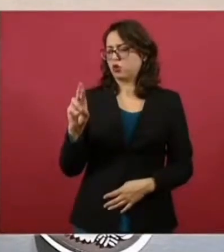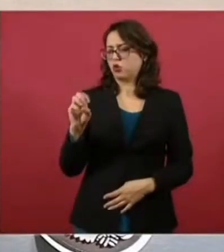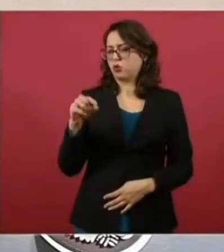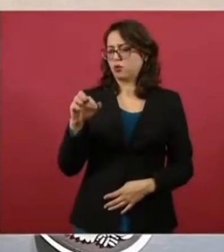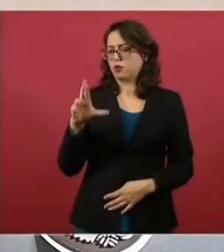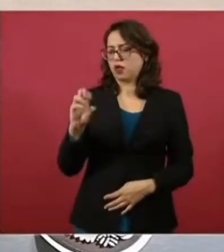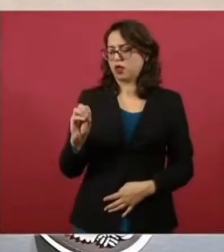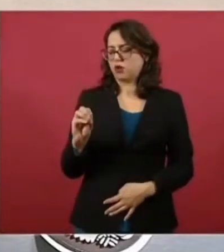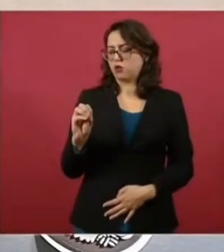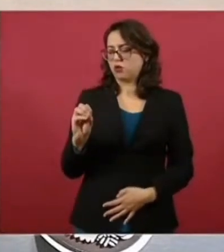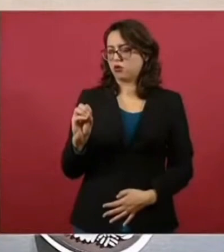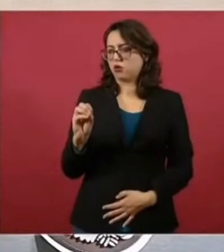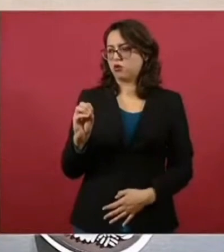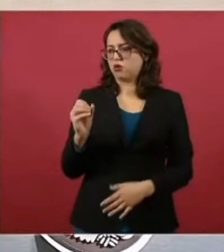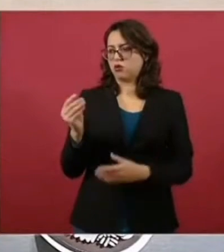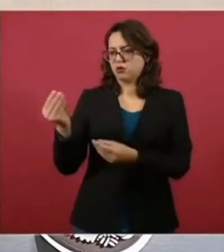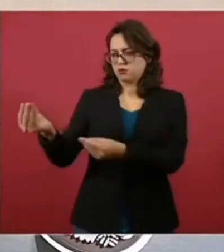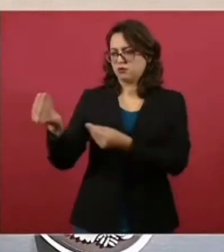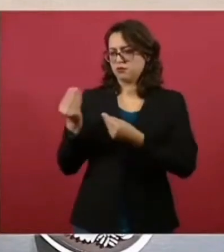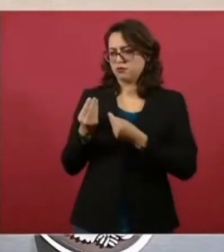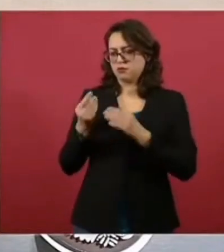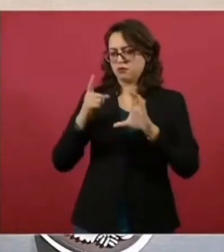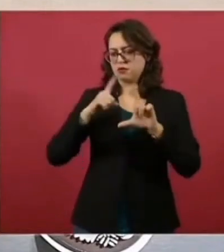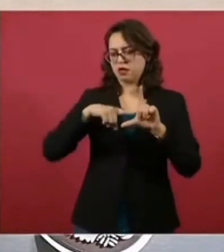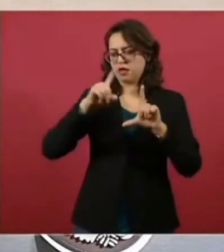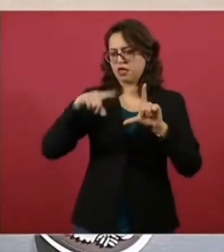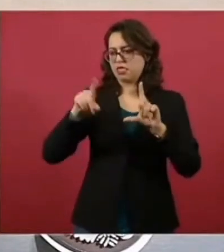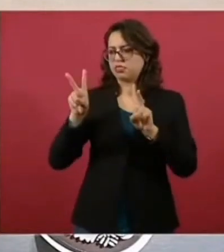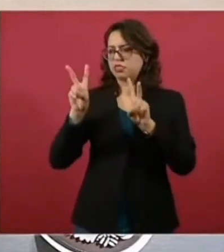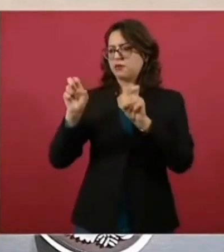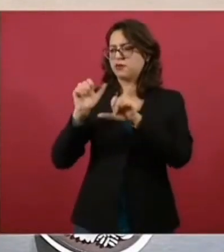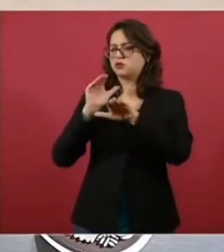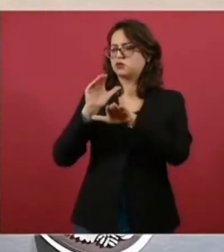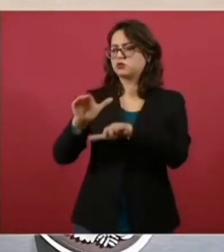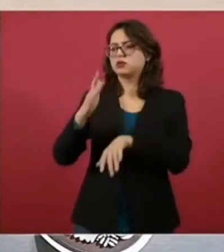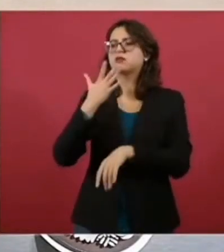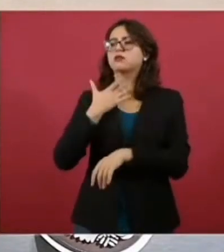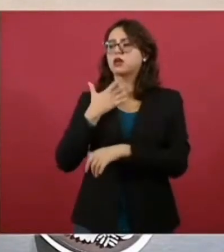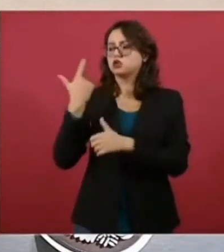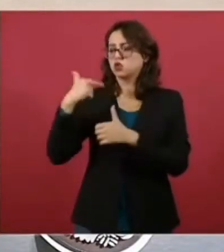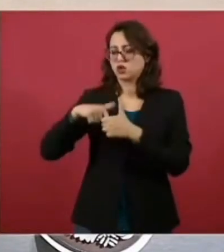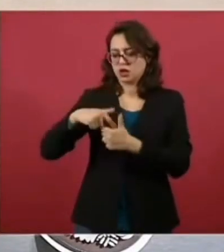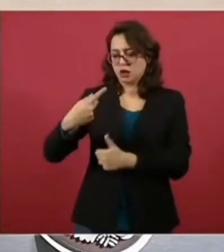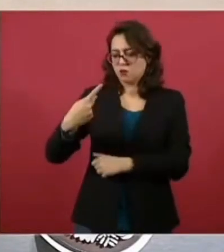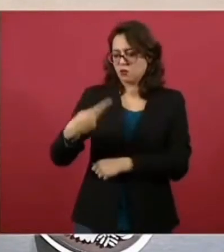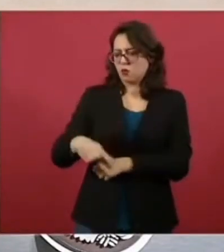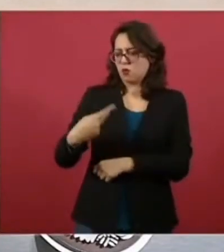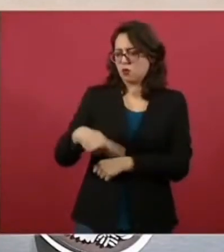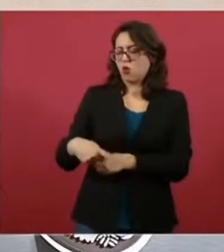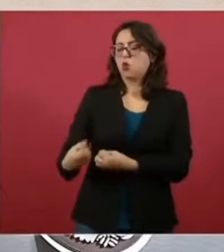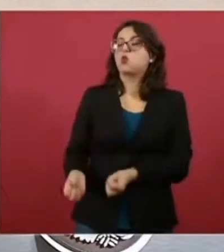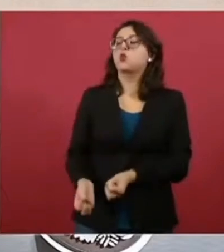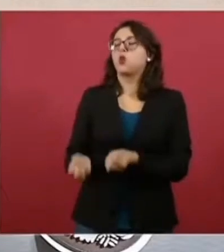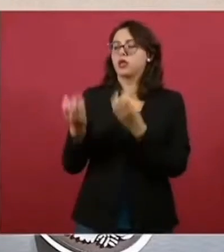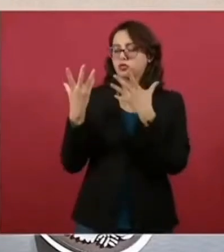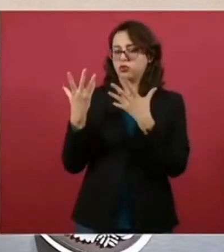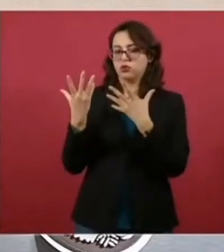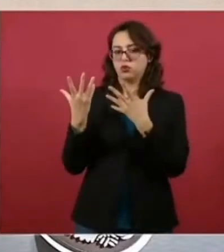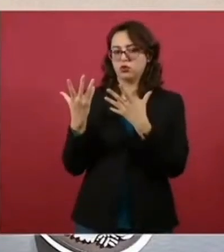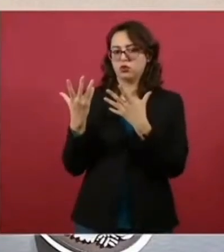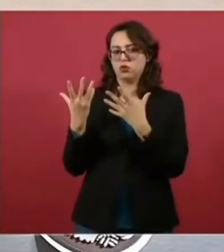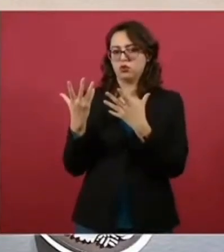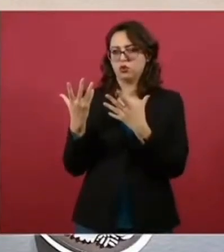autosuficiencia en materia de gasolinas, o sea, de cómo lo estamos